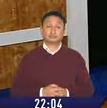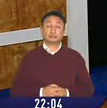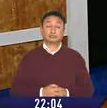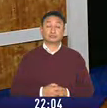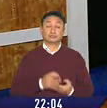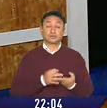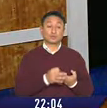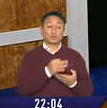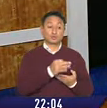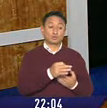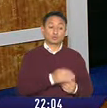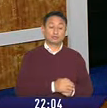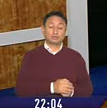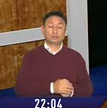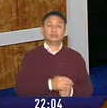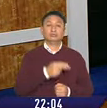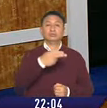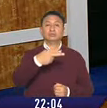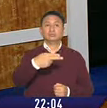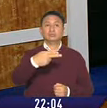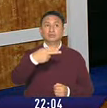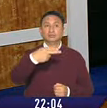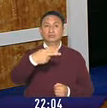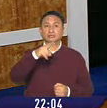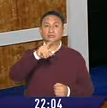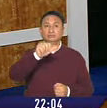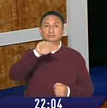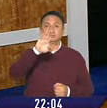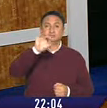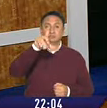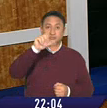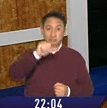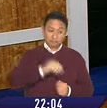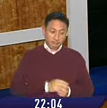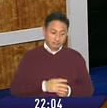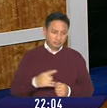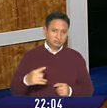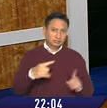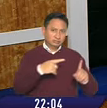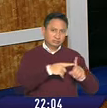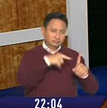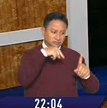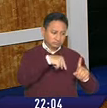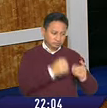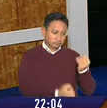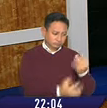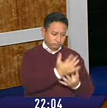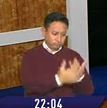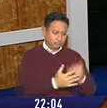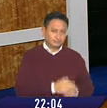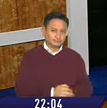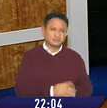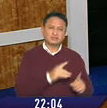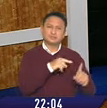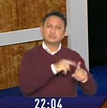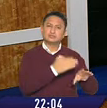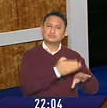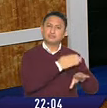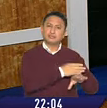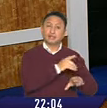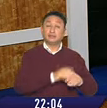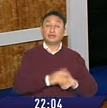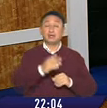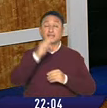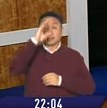En la parroquia de Guambaló, del cantón Pelileo, un presunto delincuente fue incinerado. La víctima fue identificada y, según